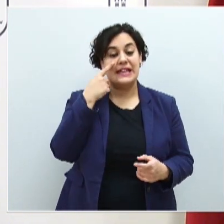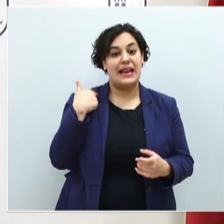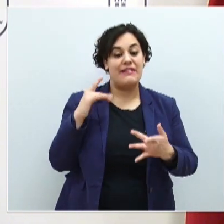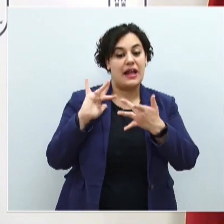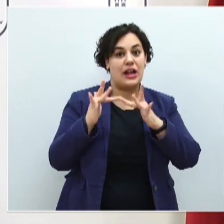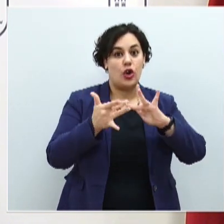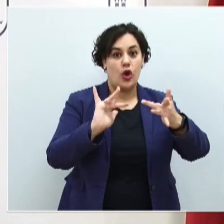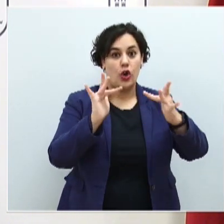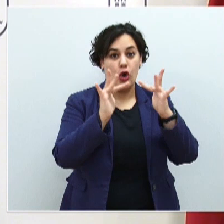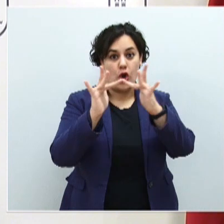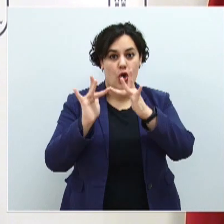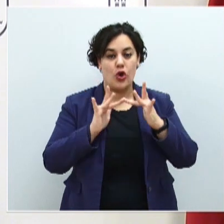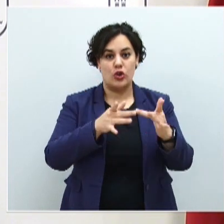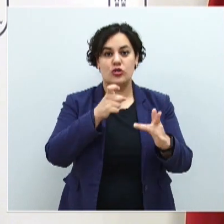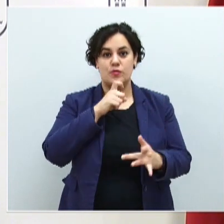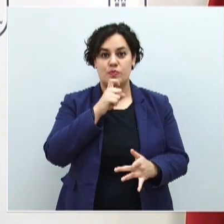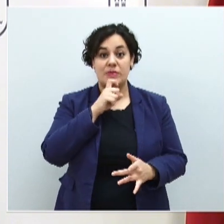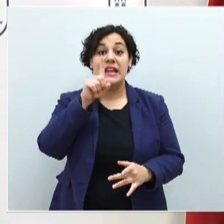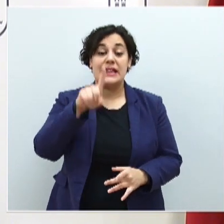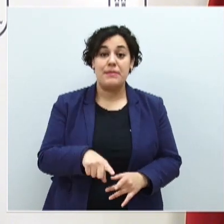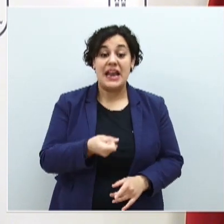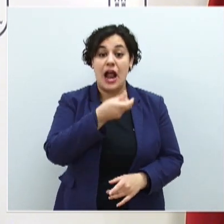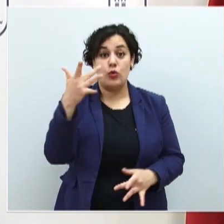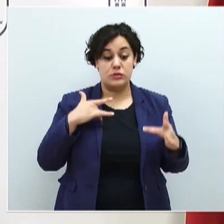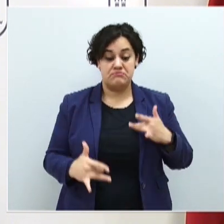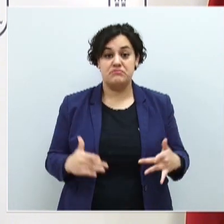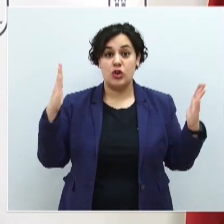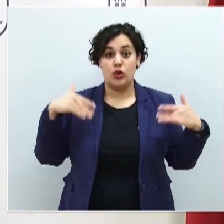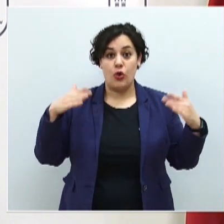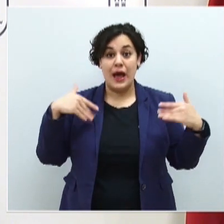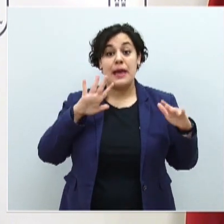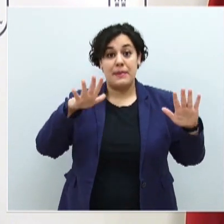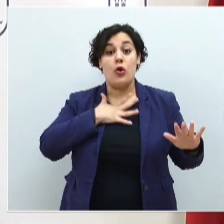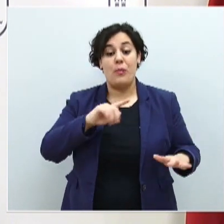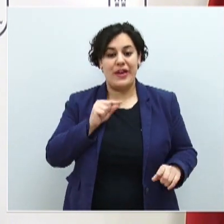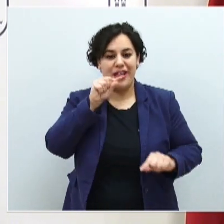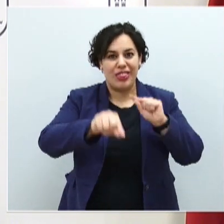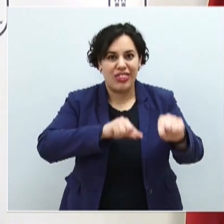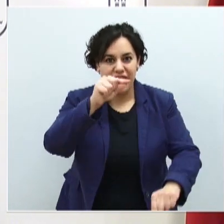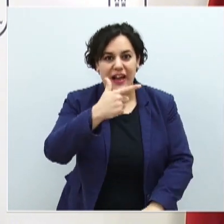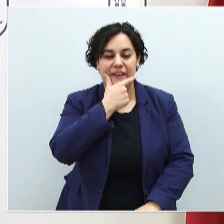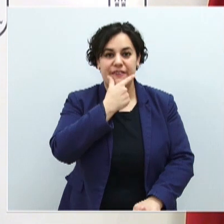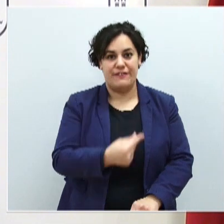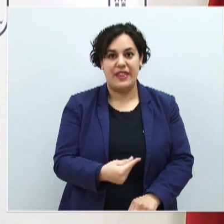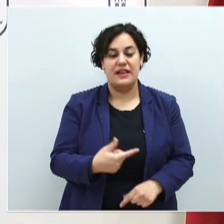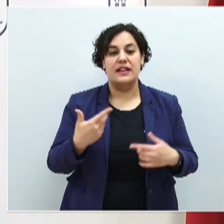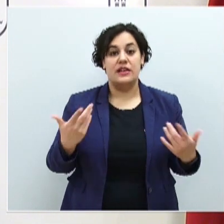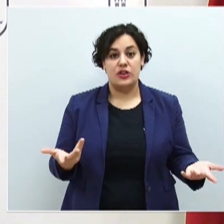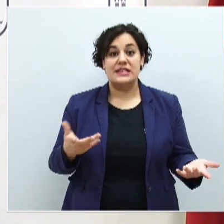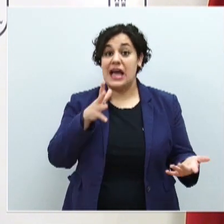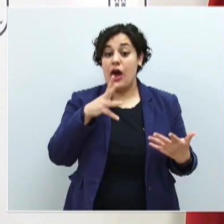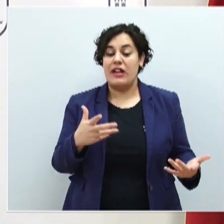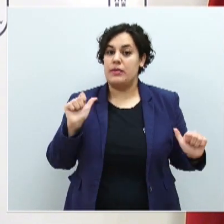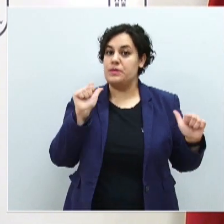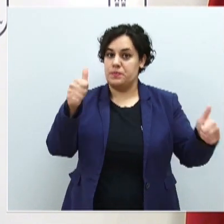mucho más ahora, sabemos que hay pacientes que incluso son asintomáticos, que pueden ser los que inicien la cadena, pero eso tenemos que estudiarlo ahora con nitidez y ahora es cuando vamos a empezar a hacerlo,